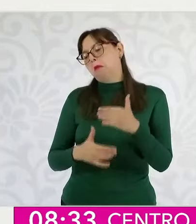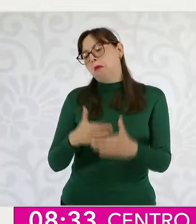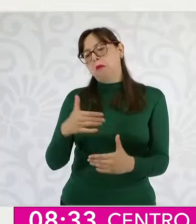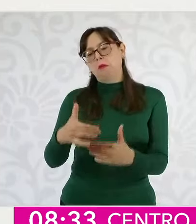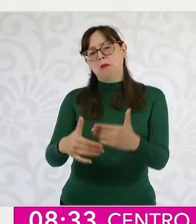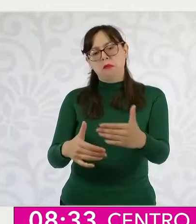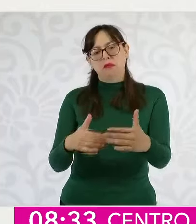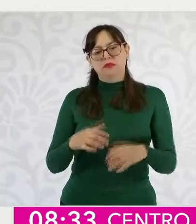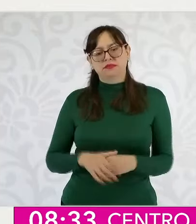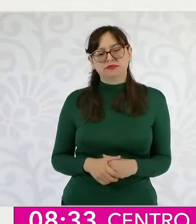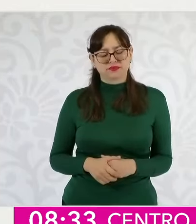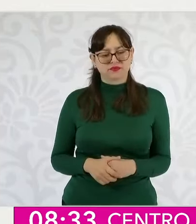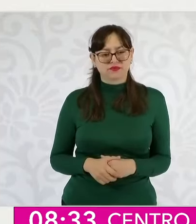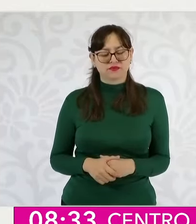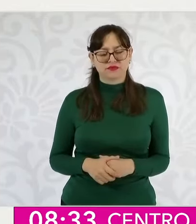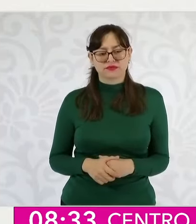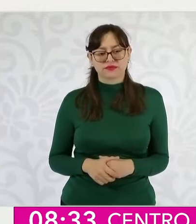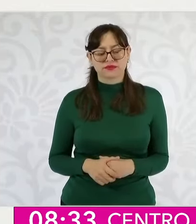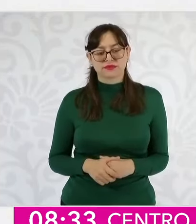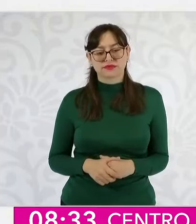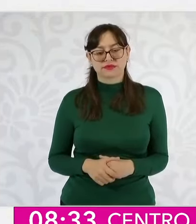haya este encuentro,